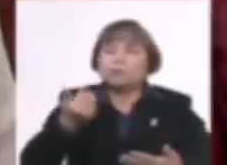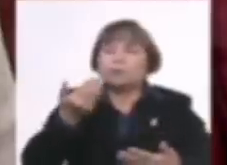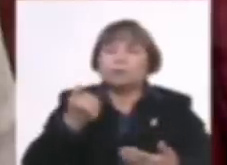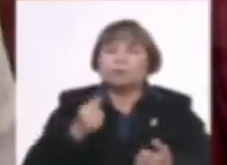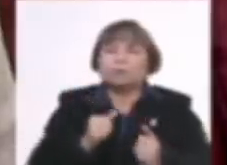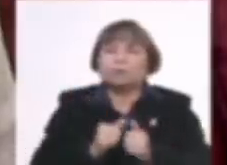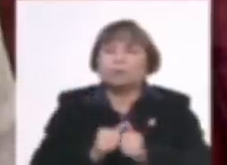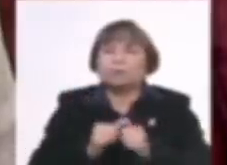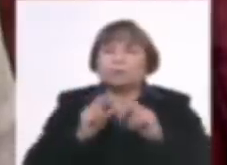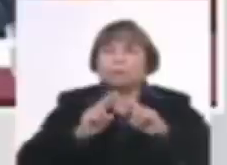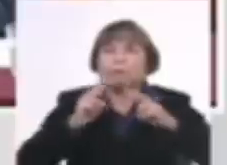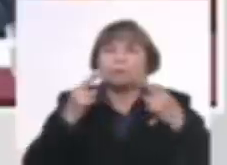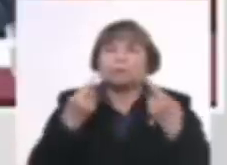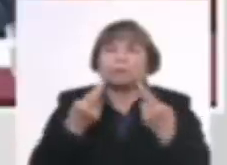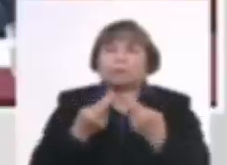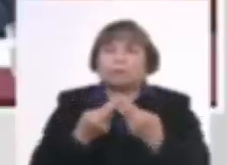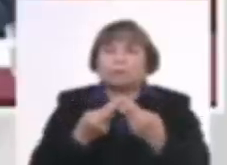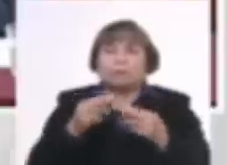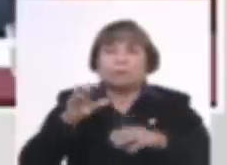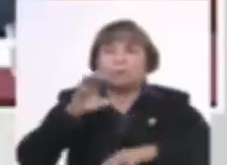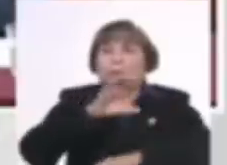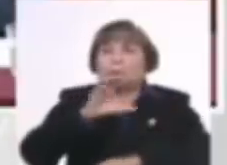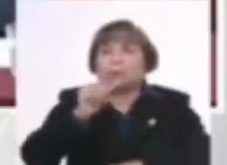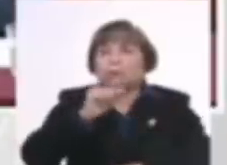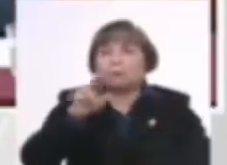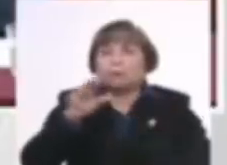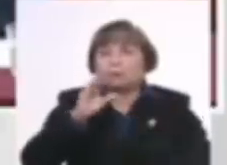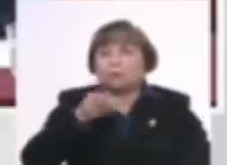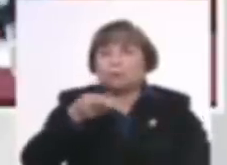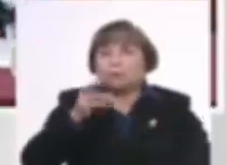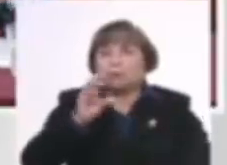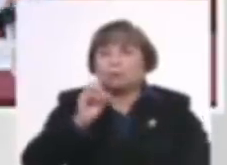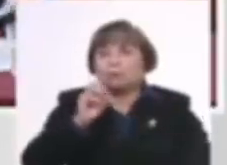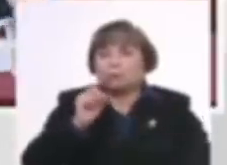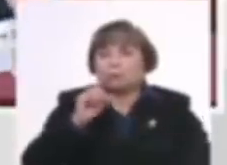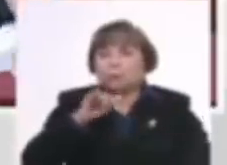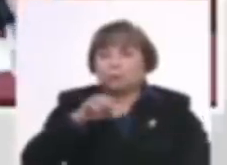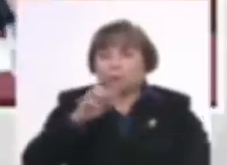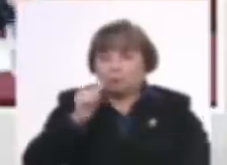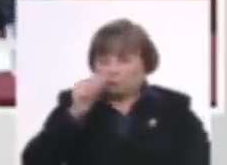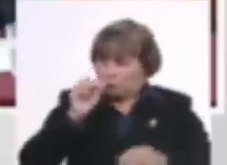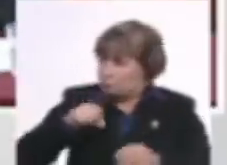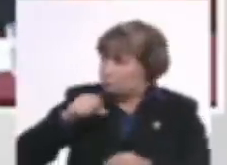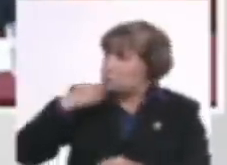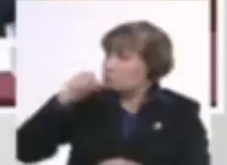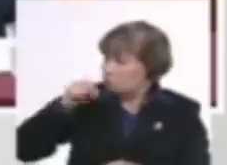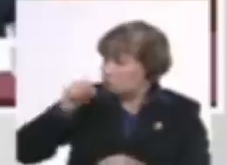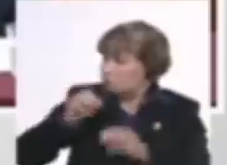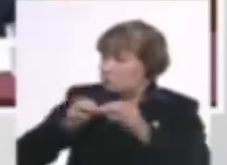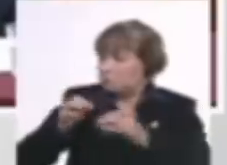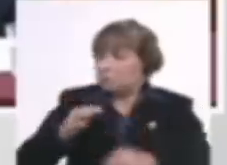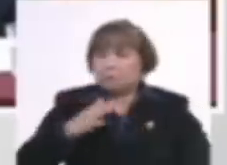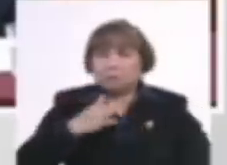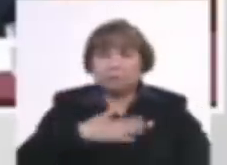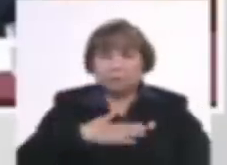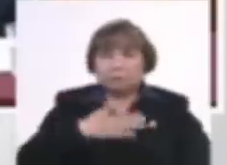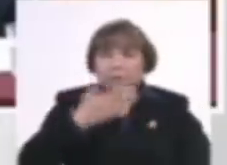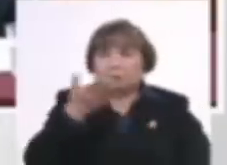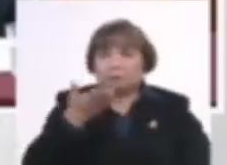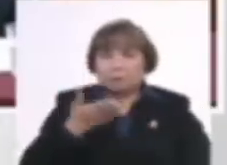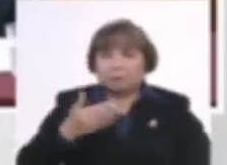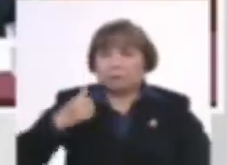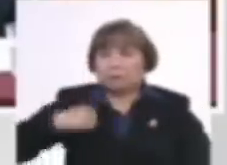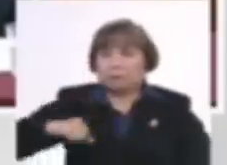usted a las reuniones en los caseríos de Sucha y Las Palmas? Claro, señor. Por invitación